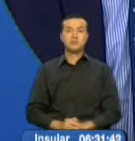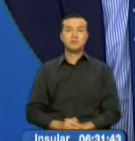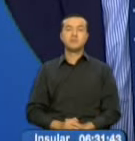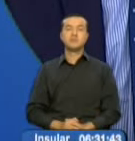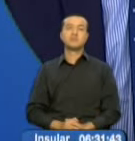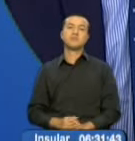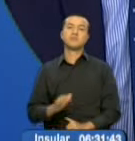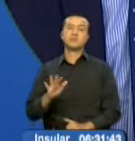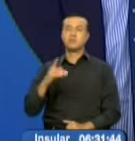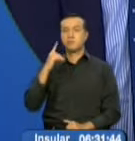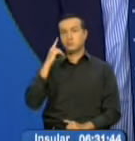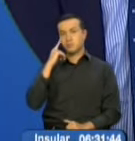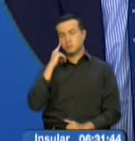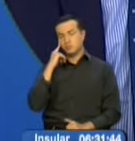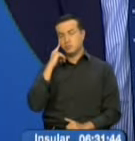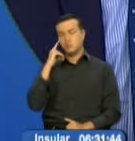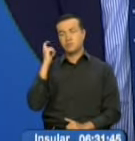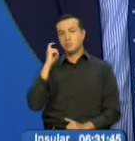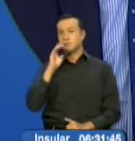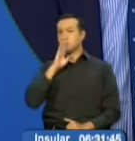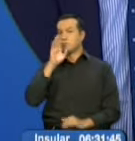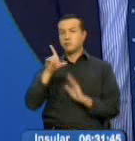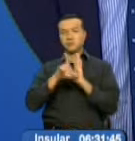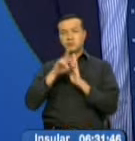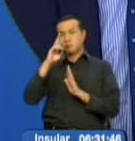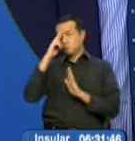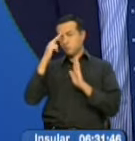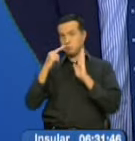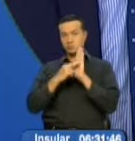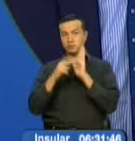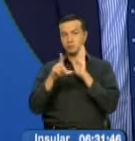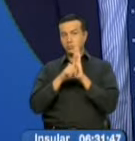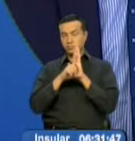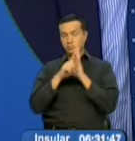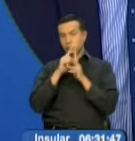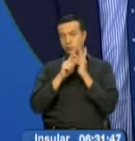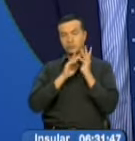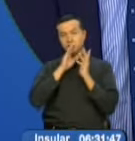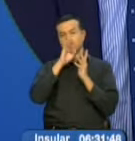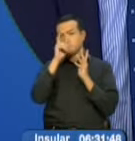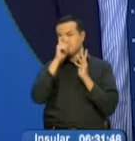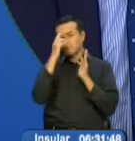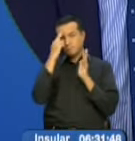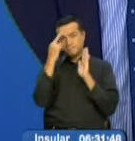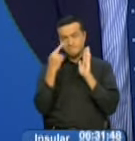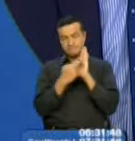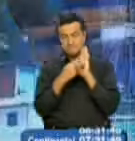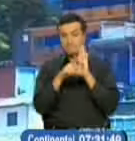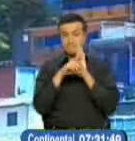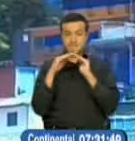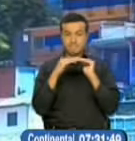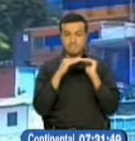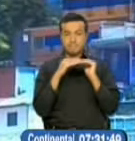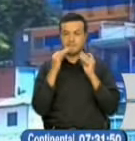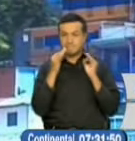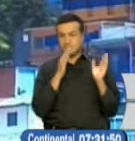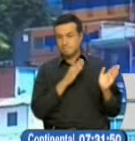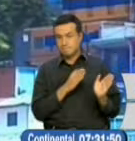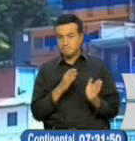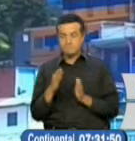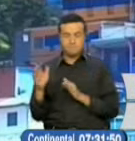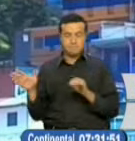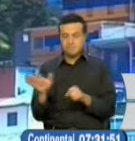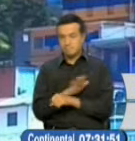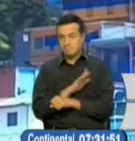A ver, la legalidad pues se tiene que cumplir siempre porque estamos dentro de un marco jurídico constitucional y dentro del Código de la Democracia, se están cumpliendo los